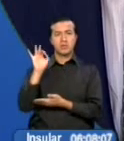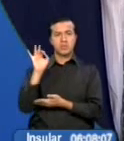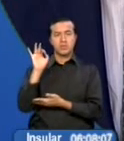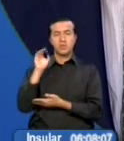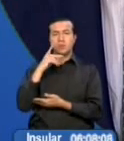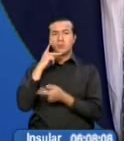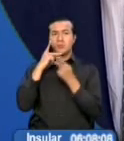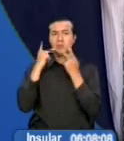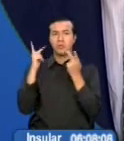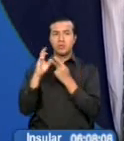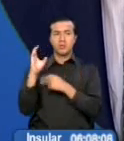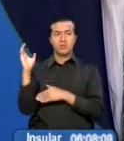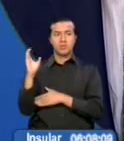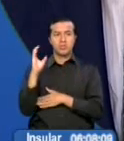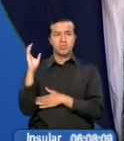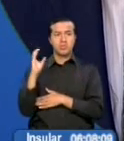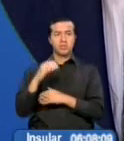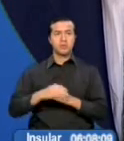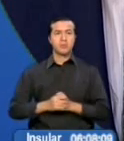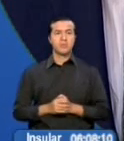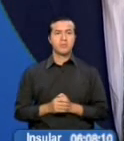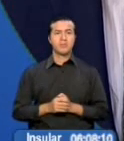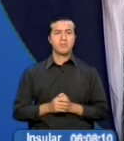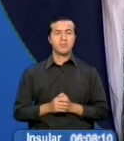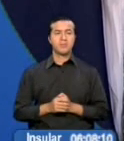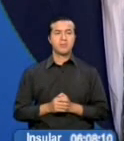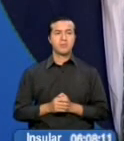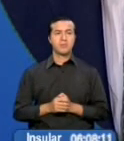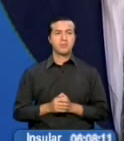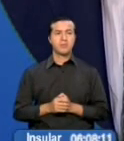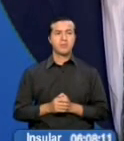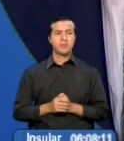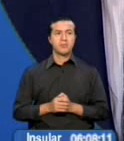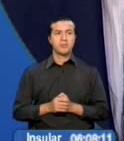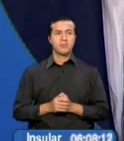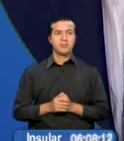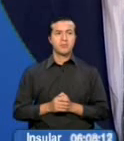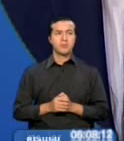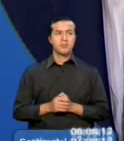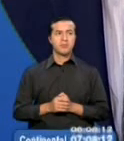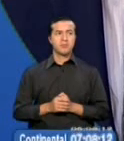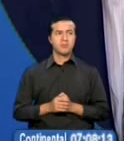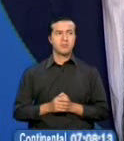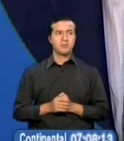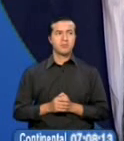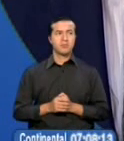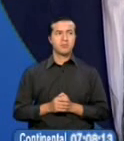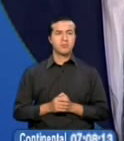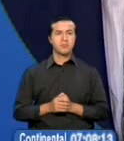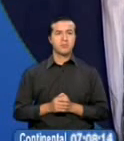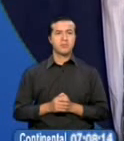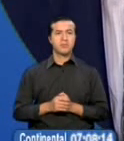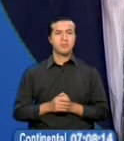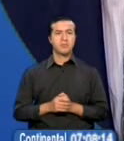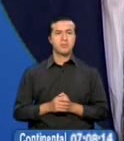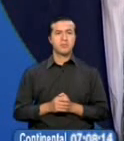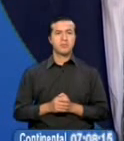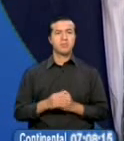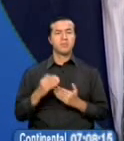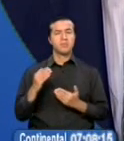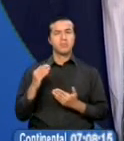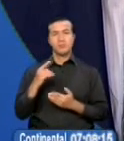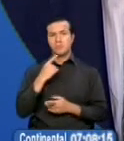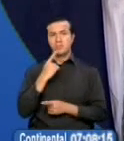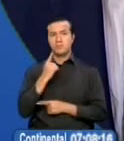pueblo colombiano que tiene en la curva. Entonces, lo que tenemos es una situación política, no una situación